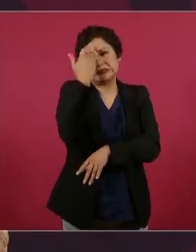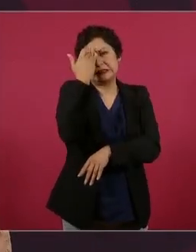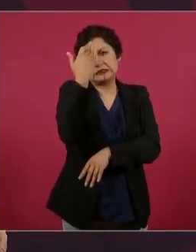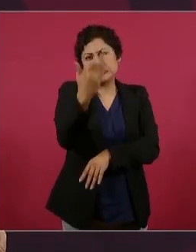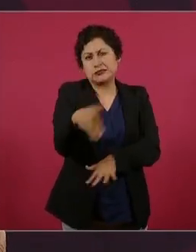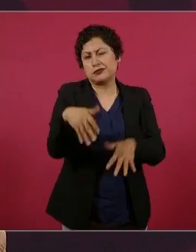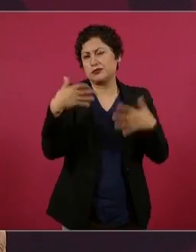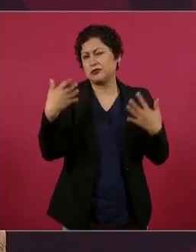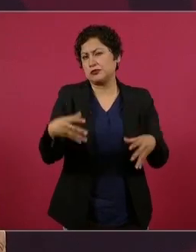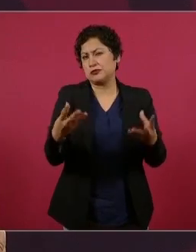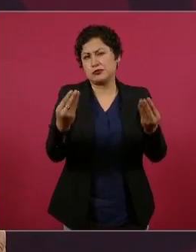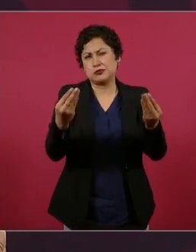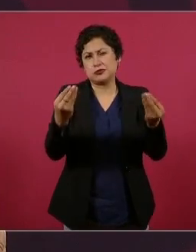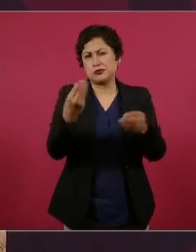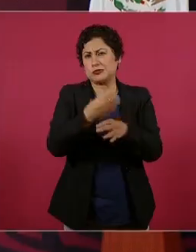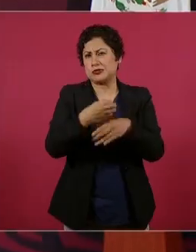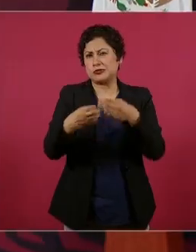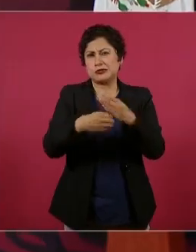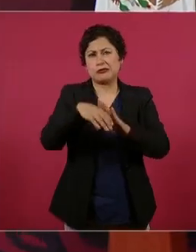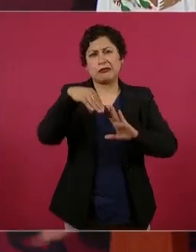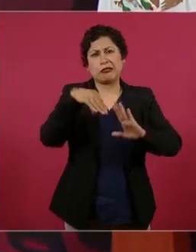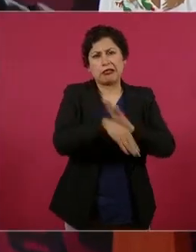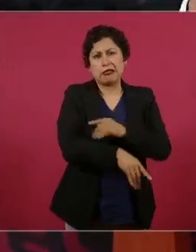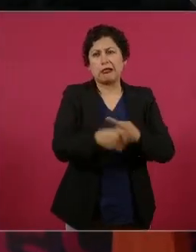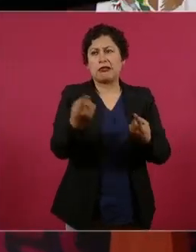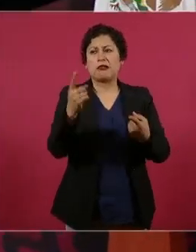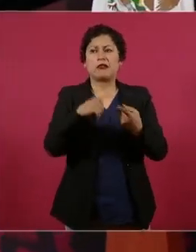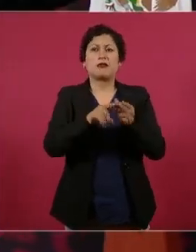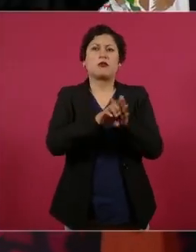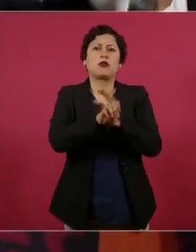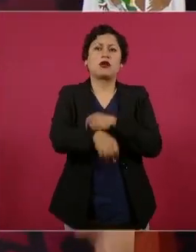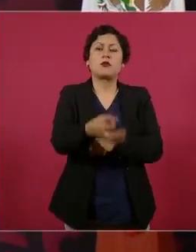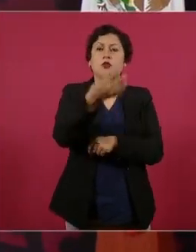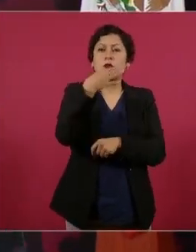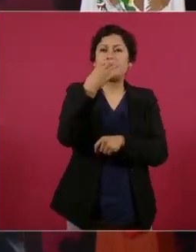sea, la medicina privatizada, esto que